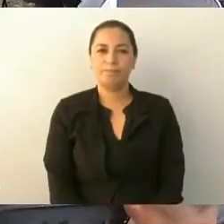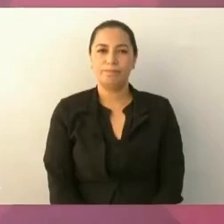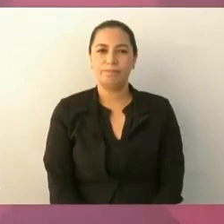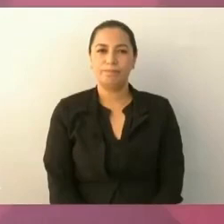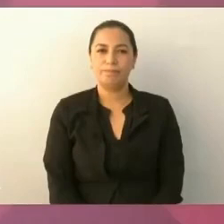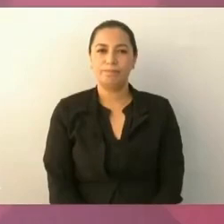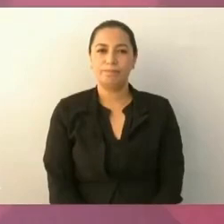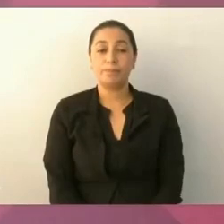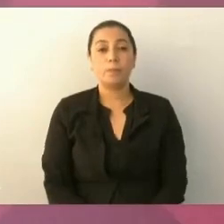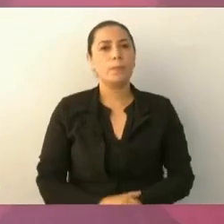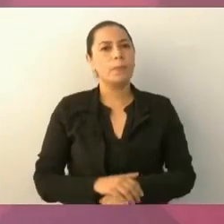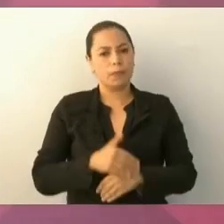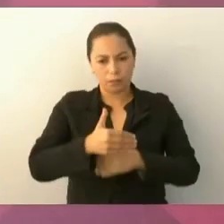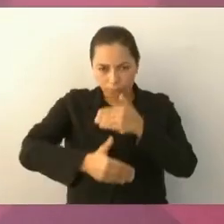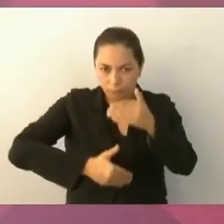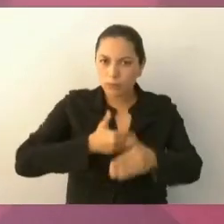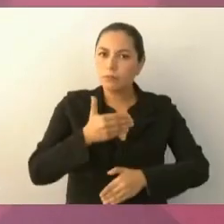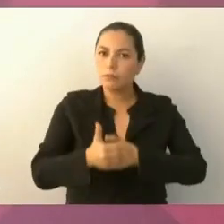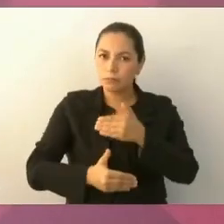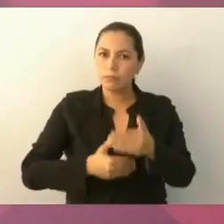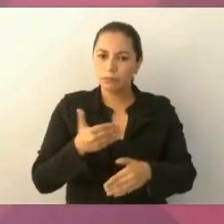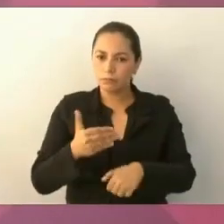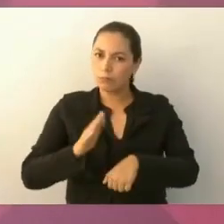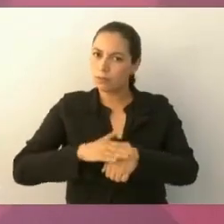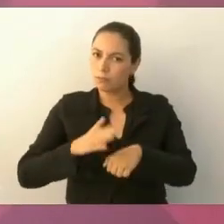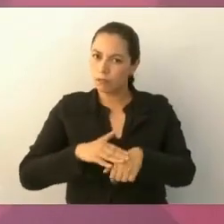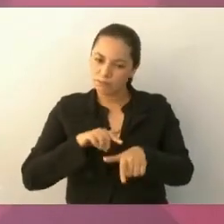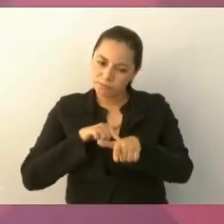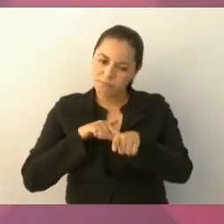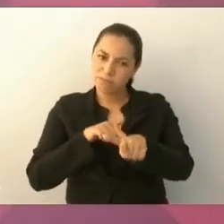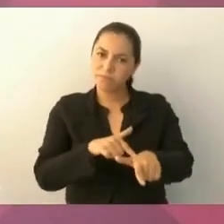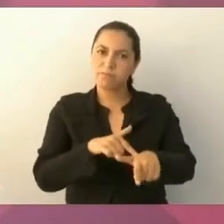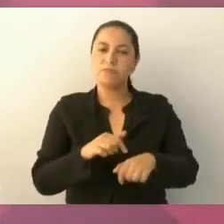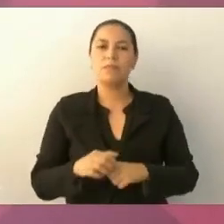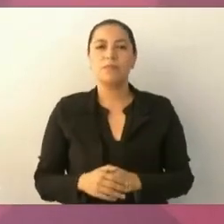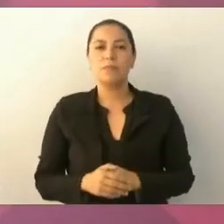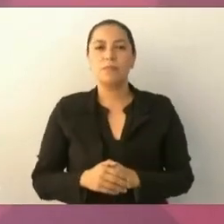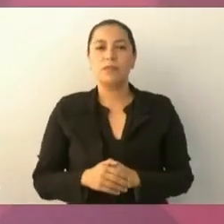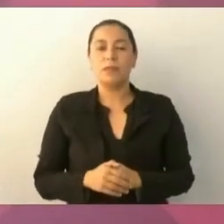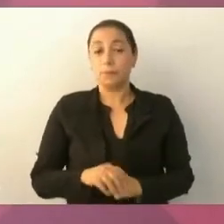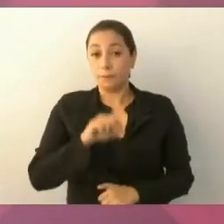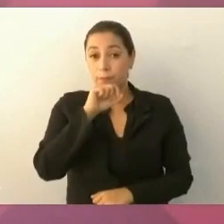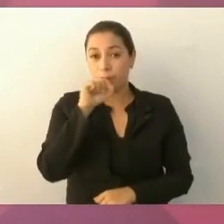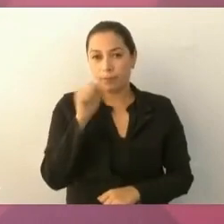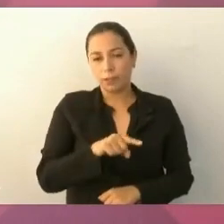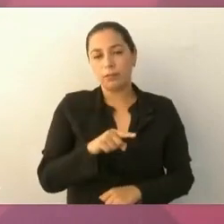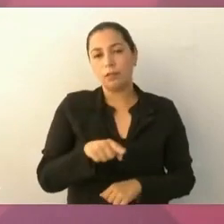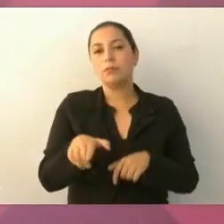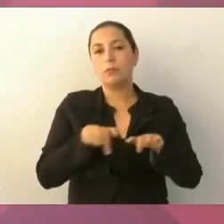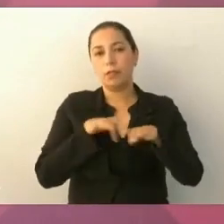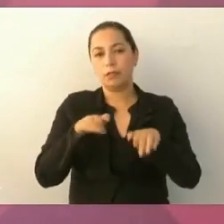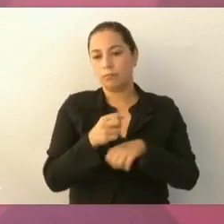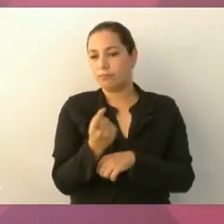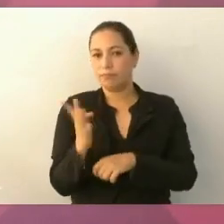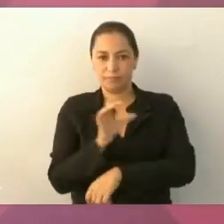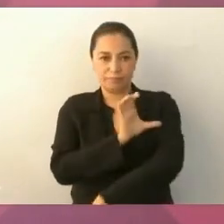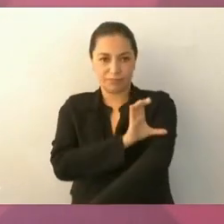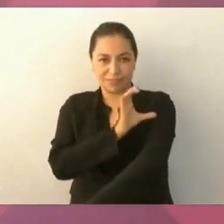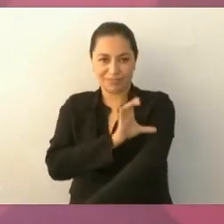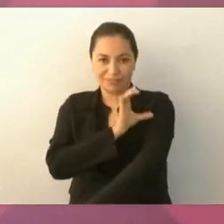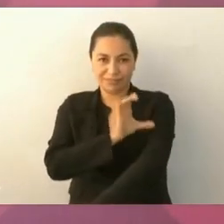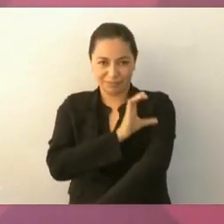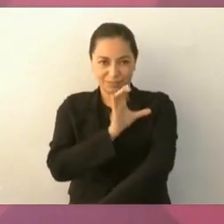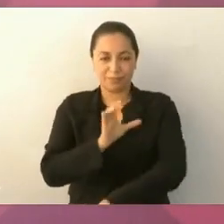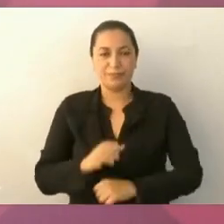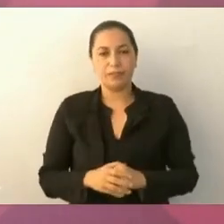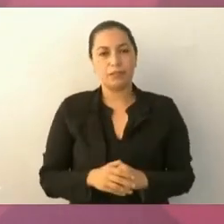Y vamos hacia adelante también a los trabajadores electricistas.